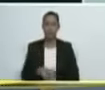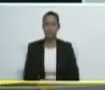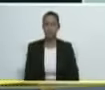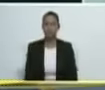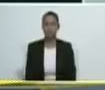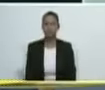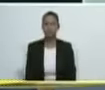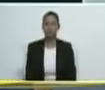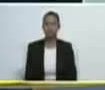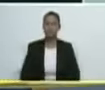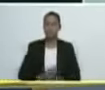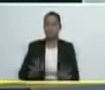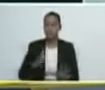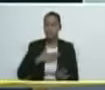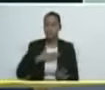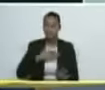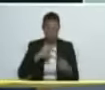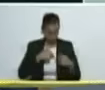Y solo hay espacio